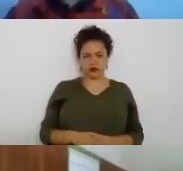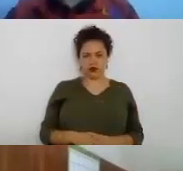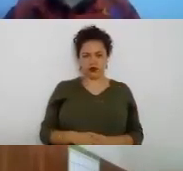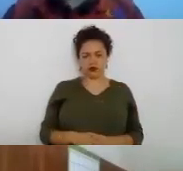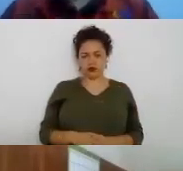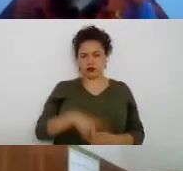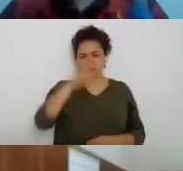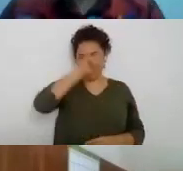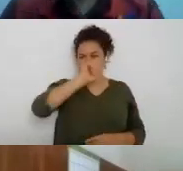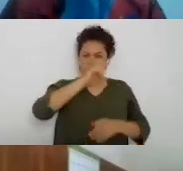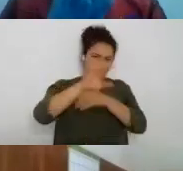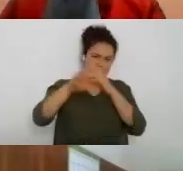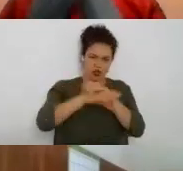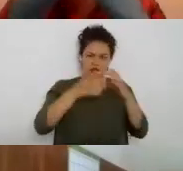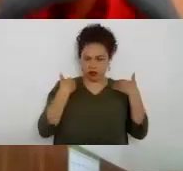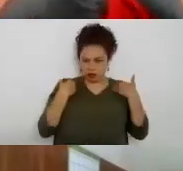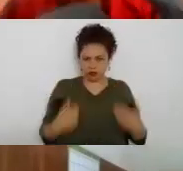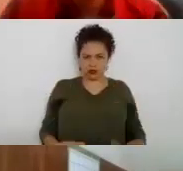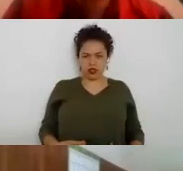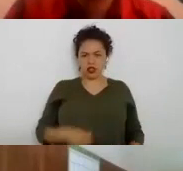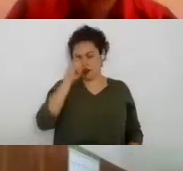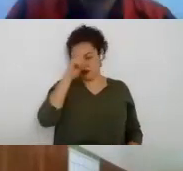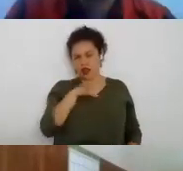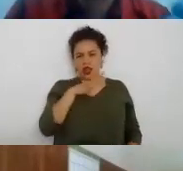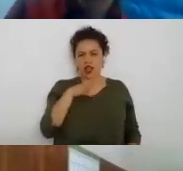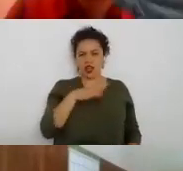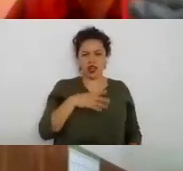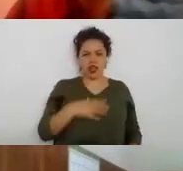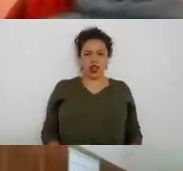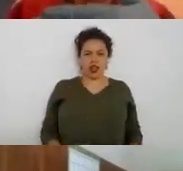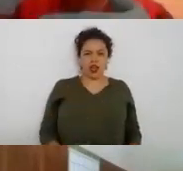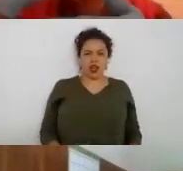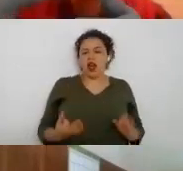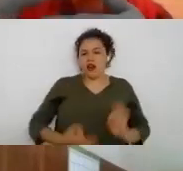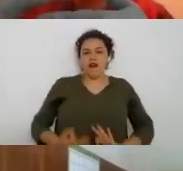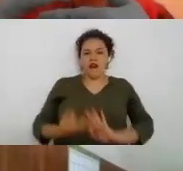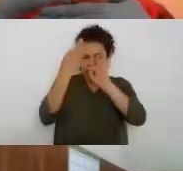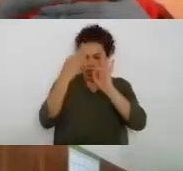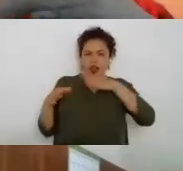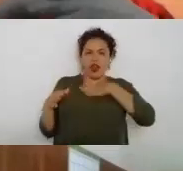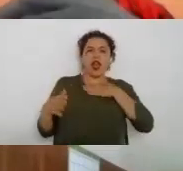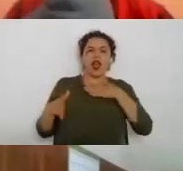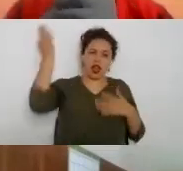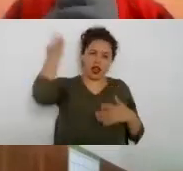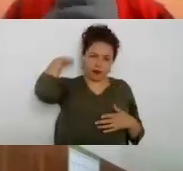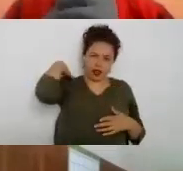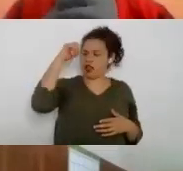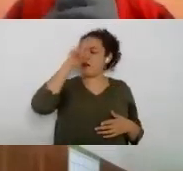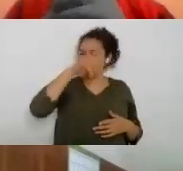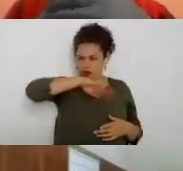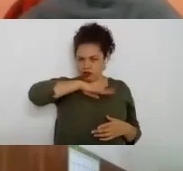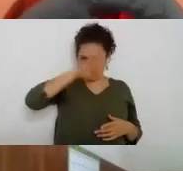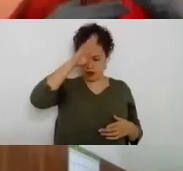tronco, aquí vamos a considerar tanto la parte de frente como la posterior. ¿Ok?